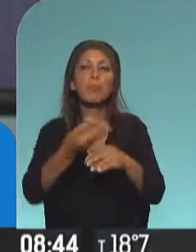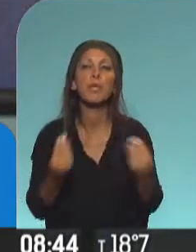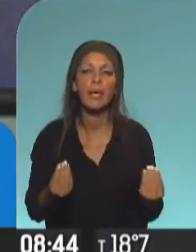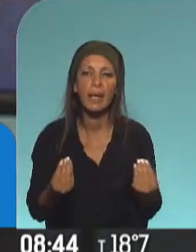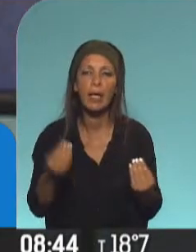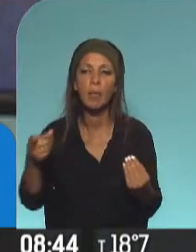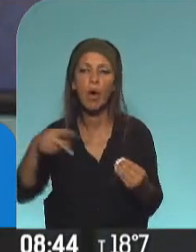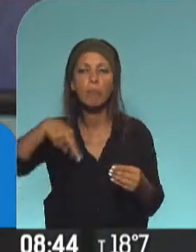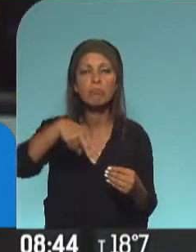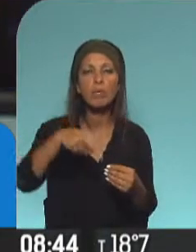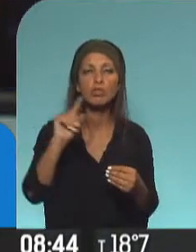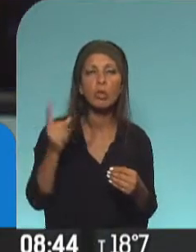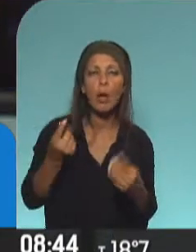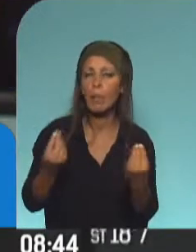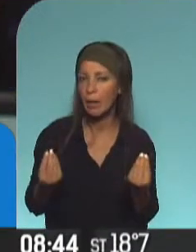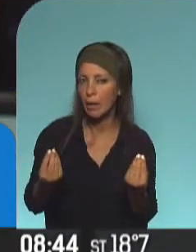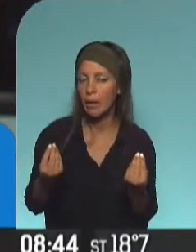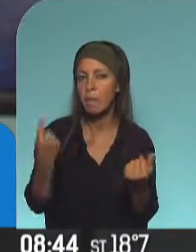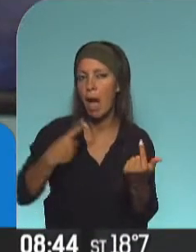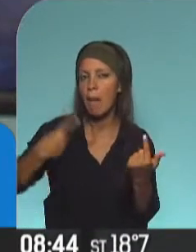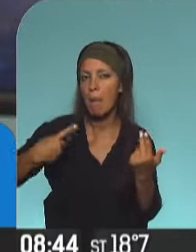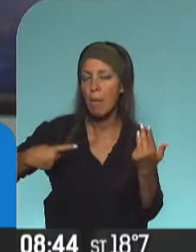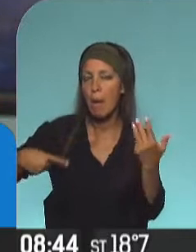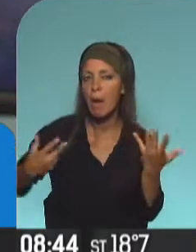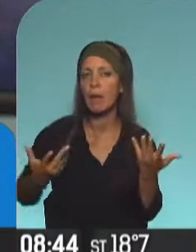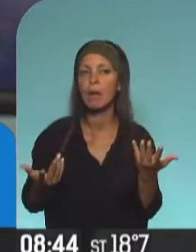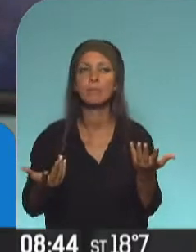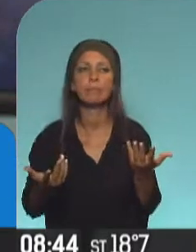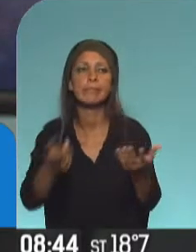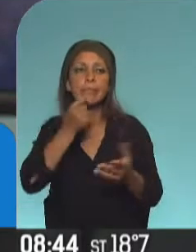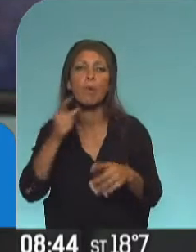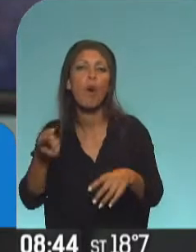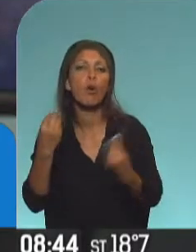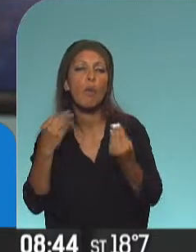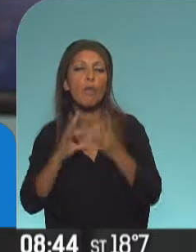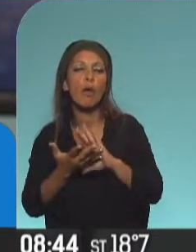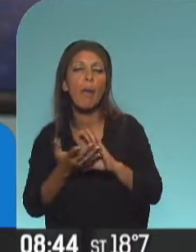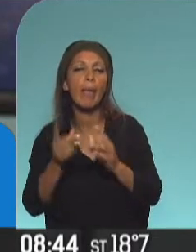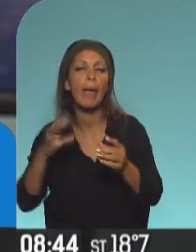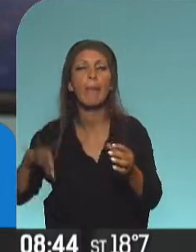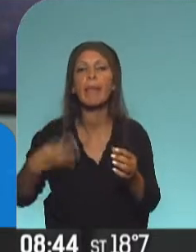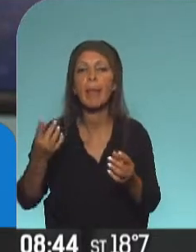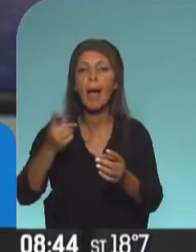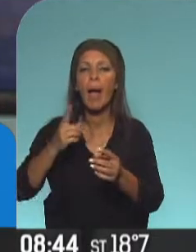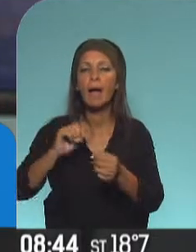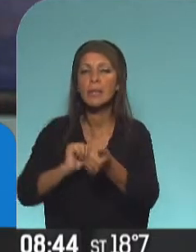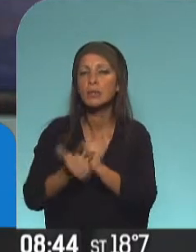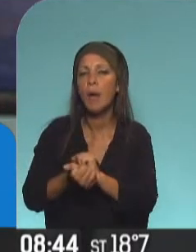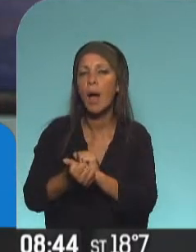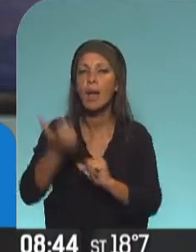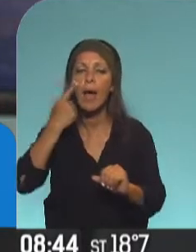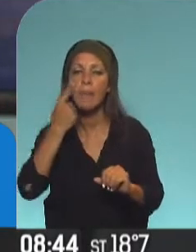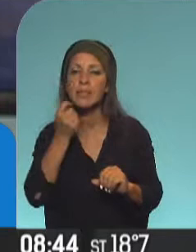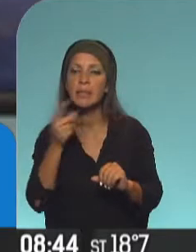qué caminabas sola, cuál eran tus... cuál es tu vida sexual, para preguntarte si en ese caso había o no había